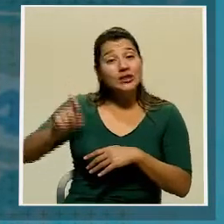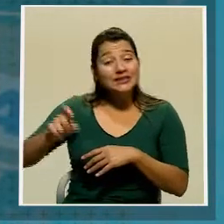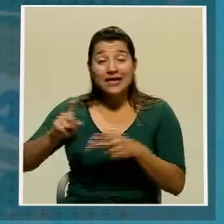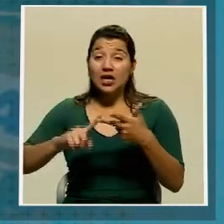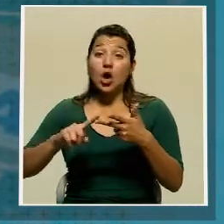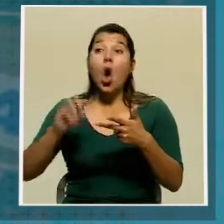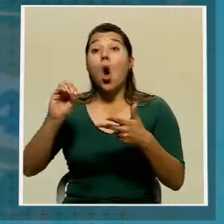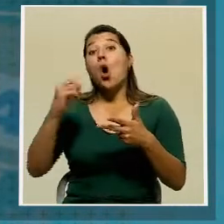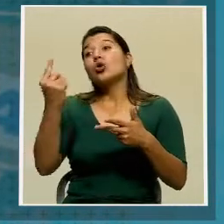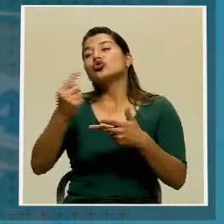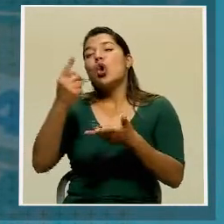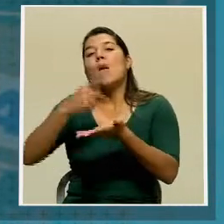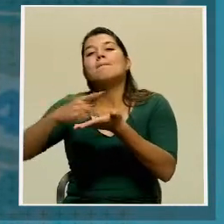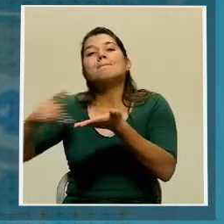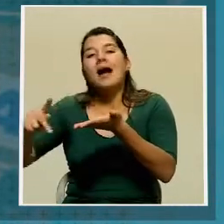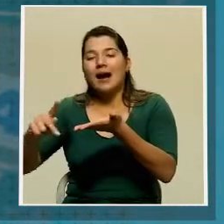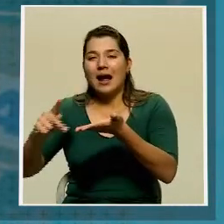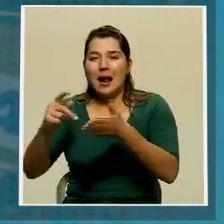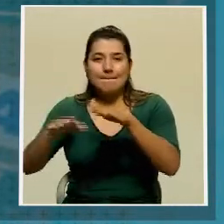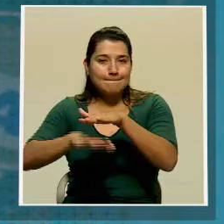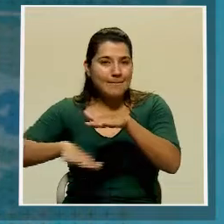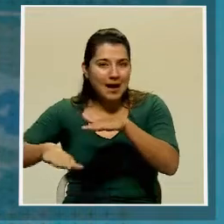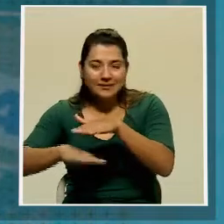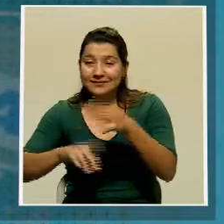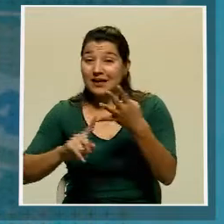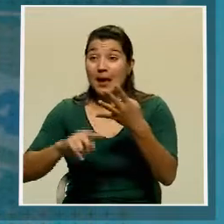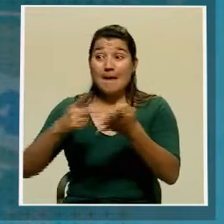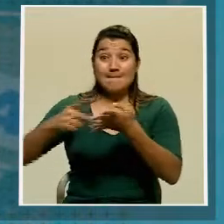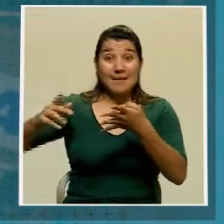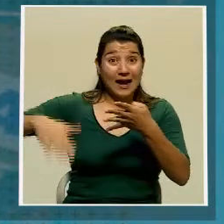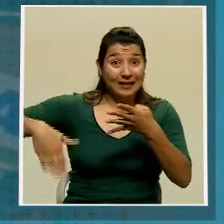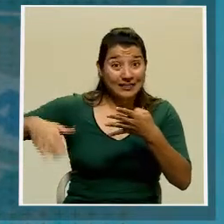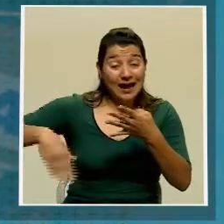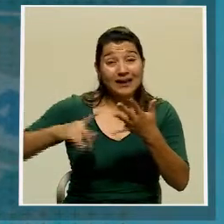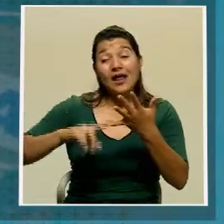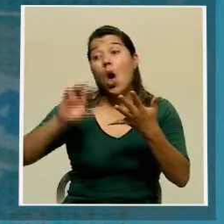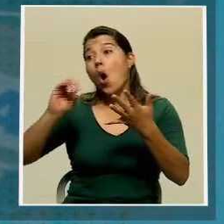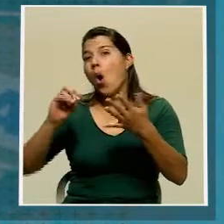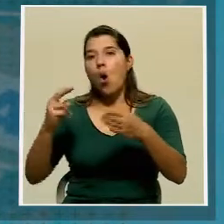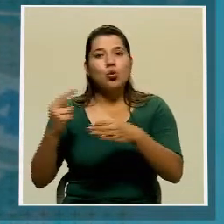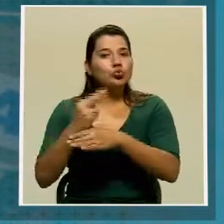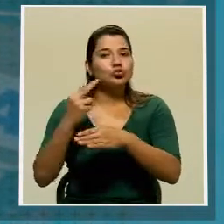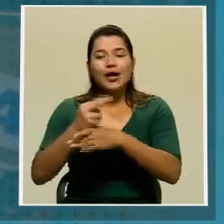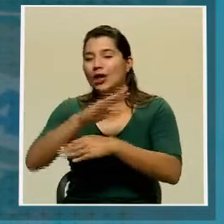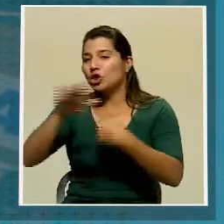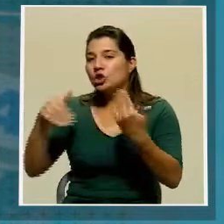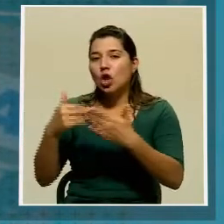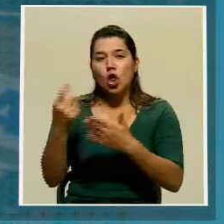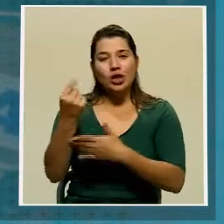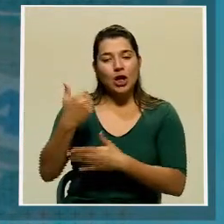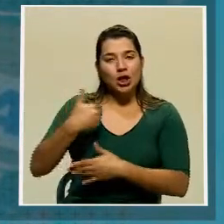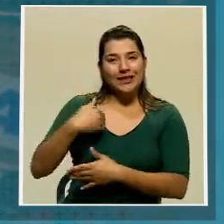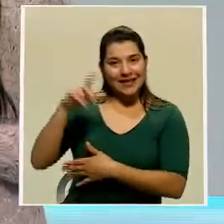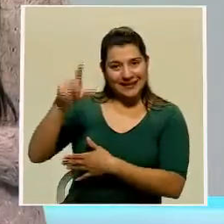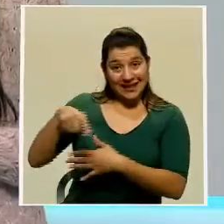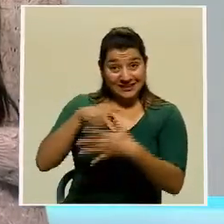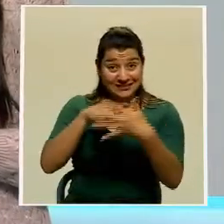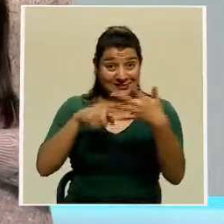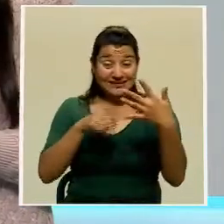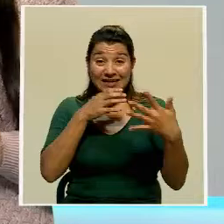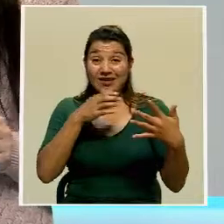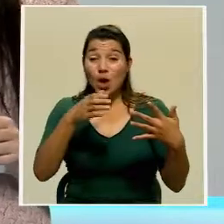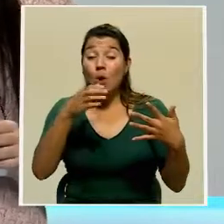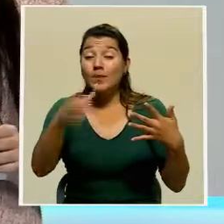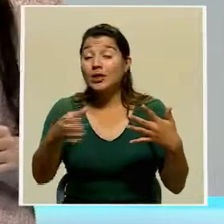mínimo, no pagar a tiempo y utilizar el límite de crédito. Esto es parte también de las recomendaciones que nos hicieron en la Oficina